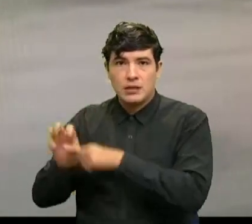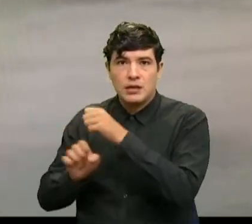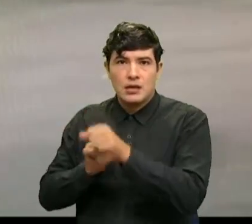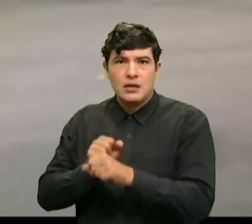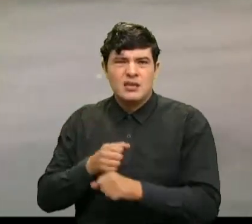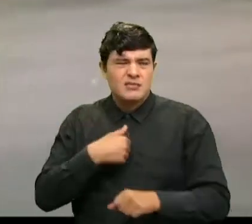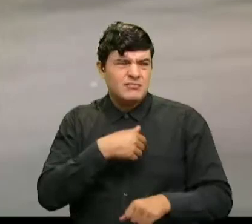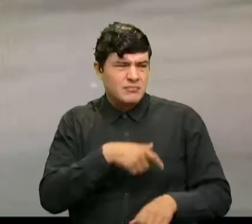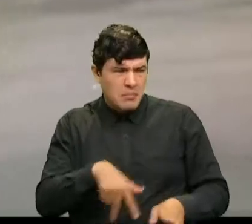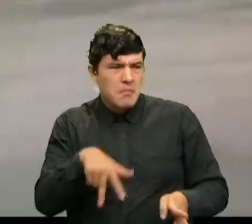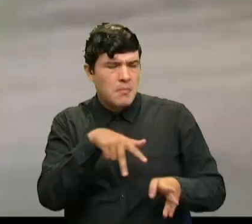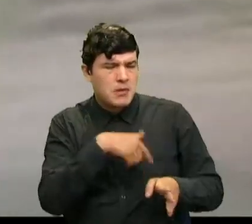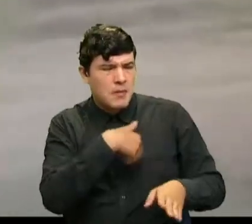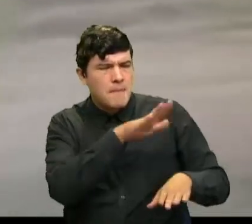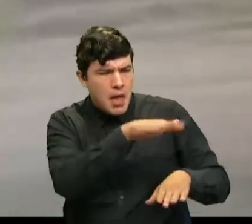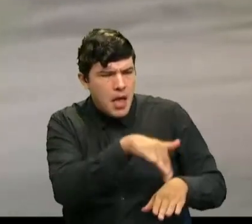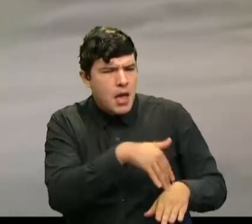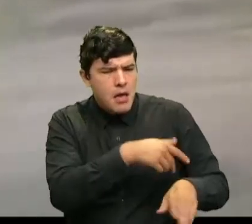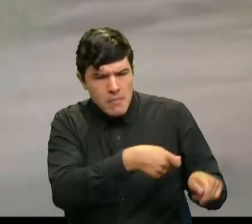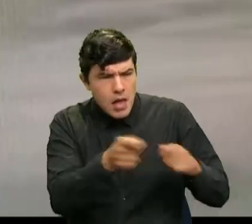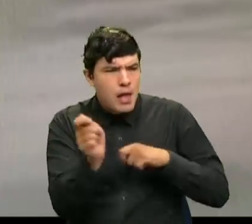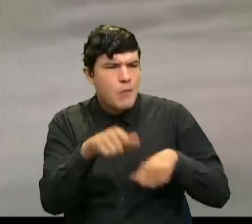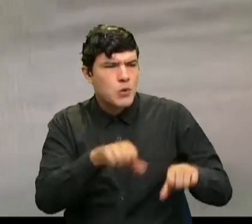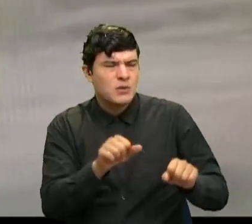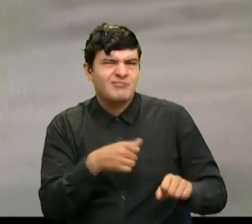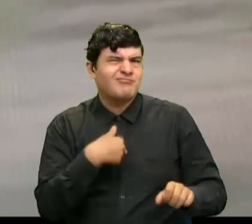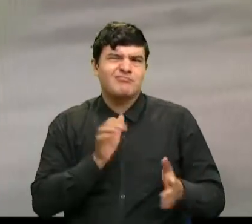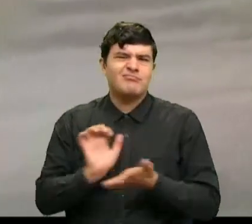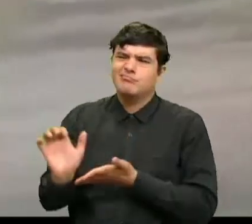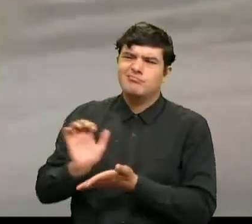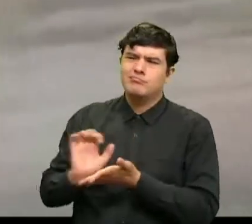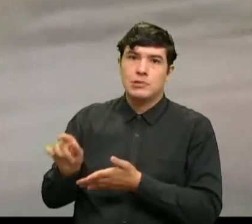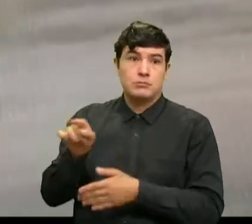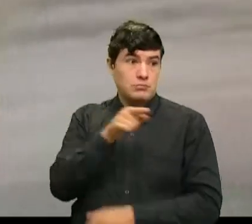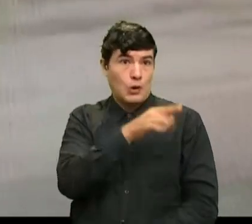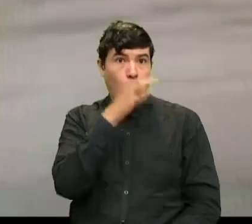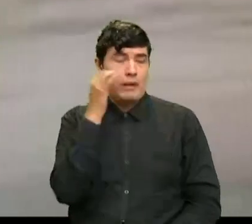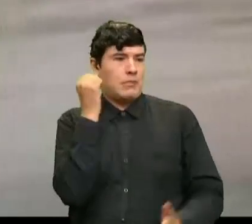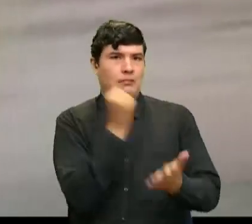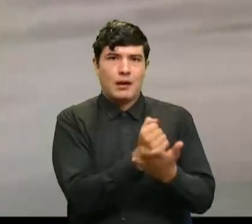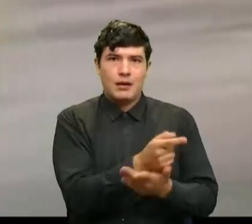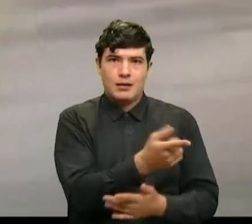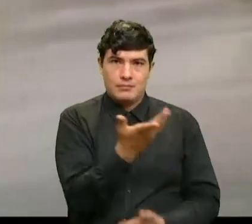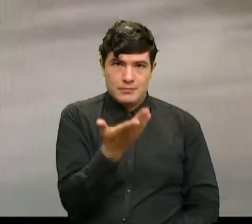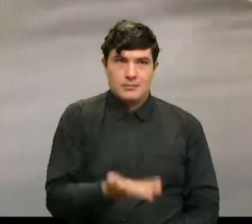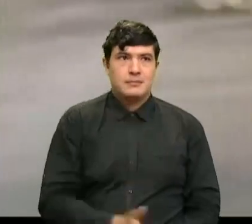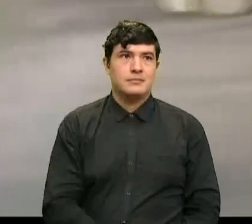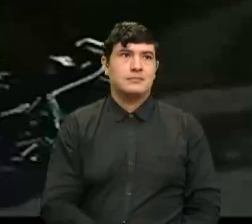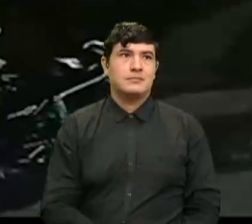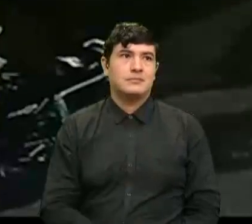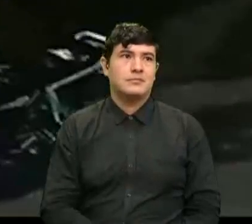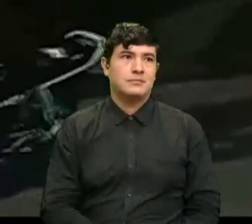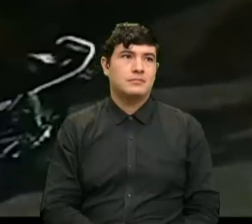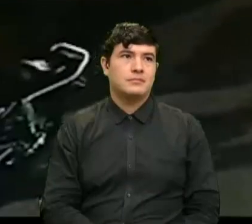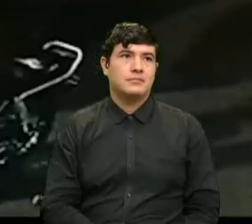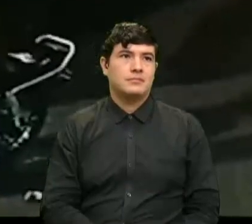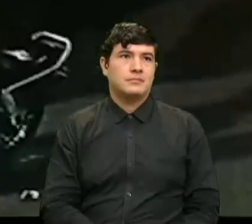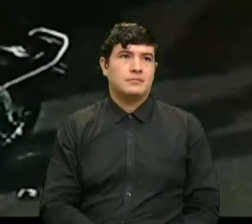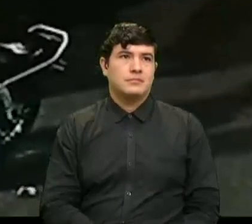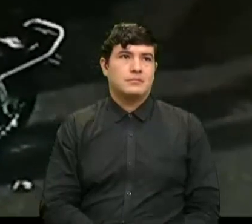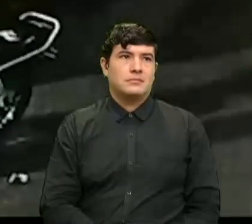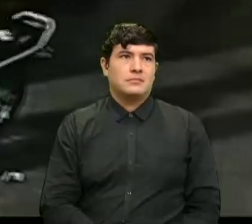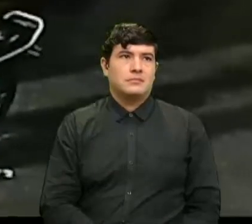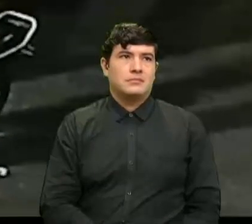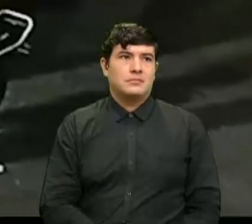moto. El hecho sucedió en la calle 34 con carrera novena de Bucaramanga, hasta donde llegó el asesino y con un pico de botella lo agredió.